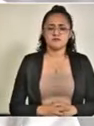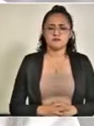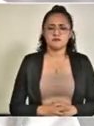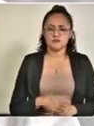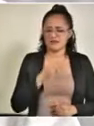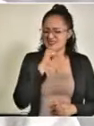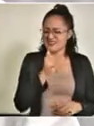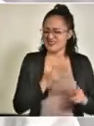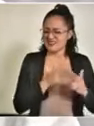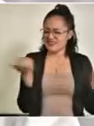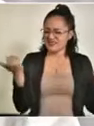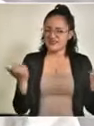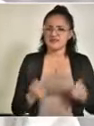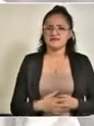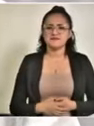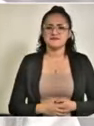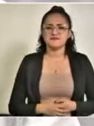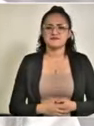Nadie.